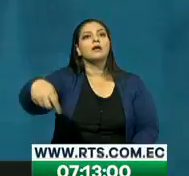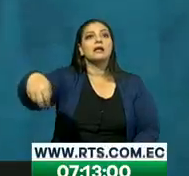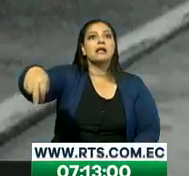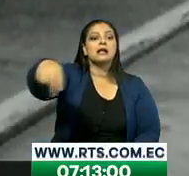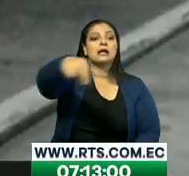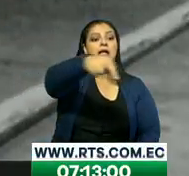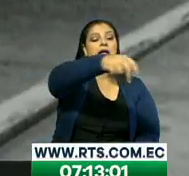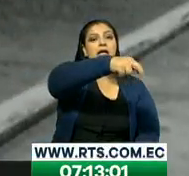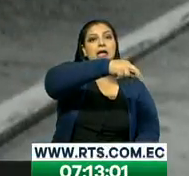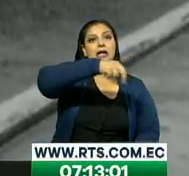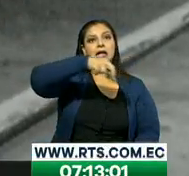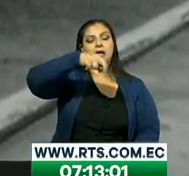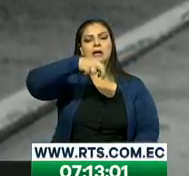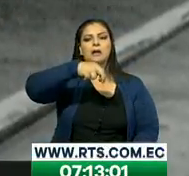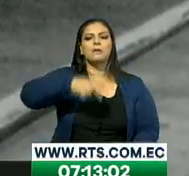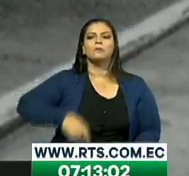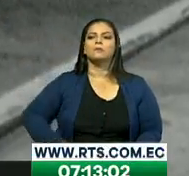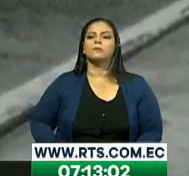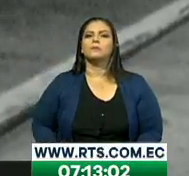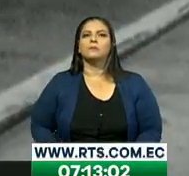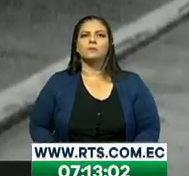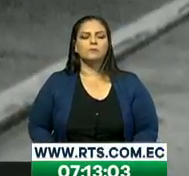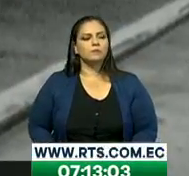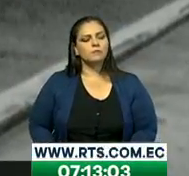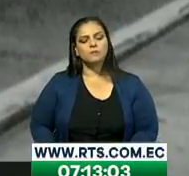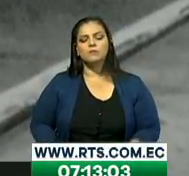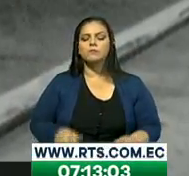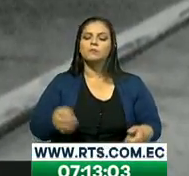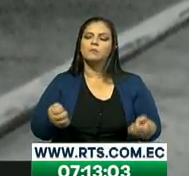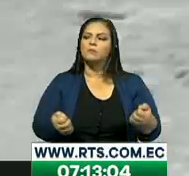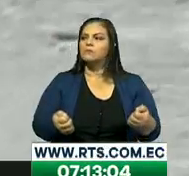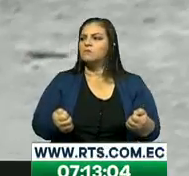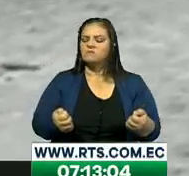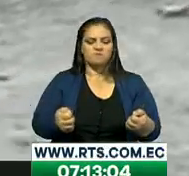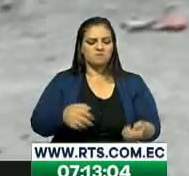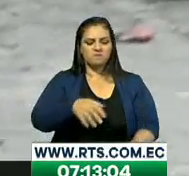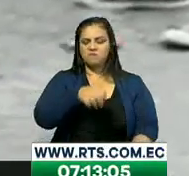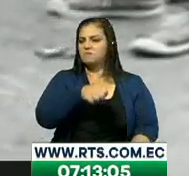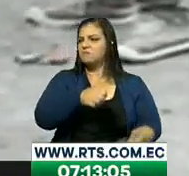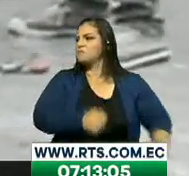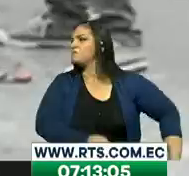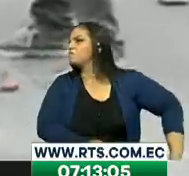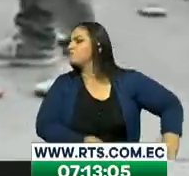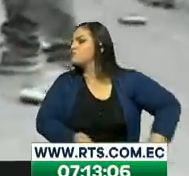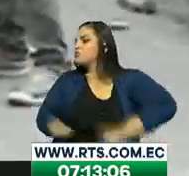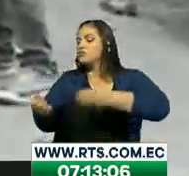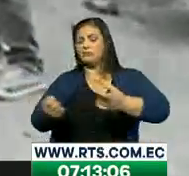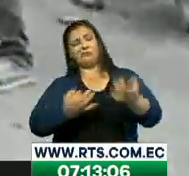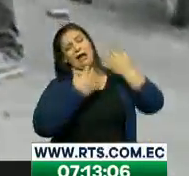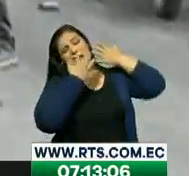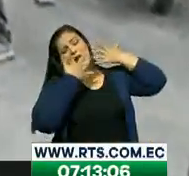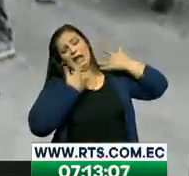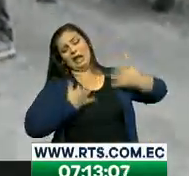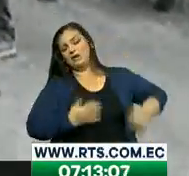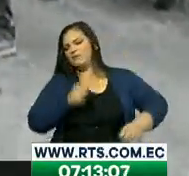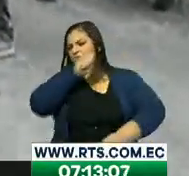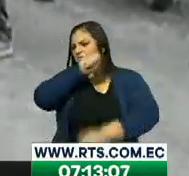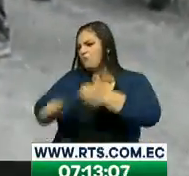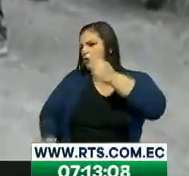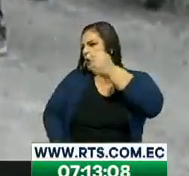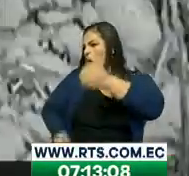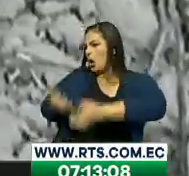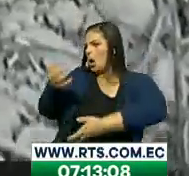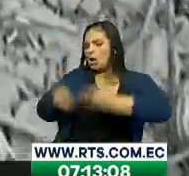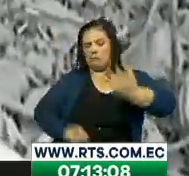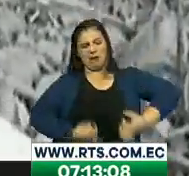está rosales las imágenes forman parte de las investigaciones de la policía nacional para dar con el paradero de aquel ciudadano que ese acusado del supuesto